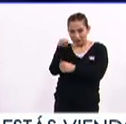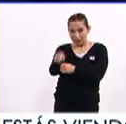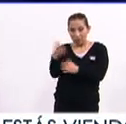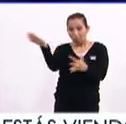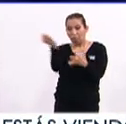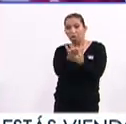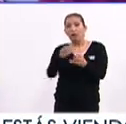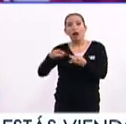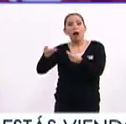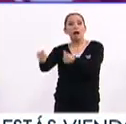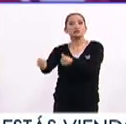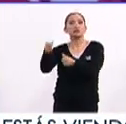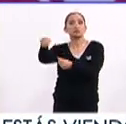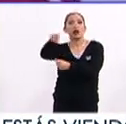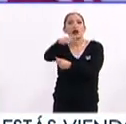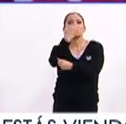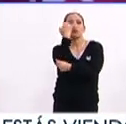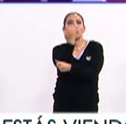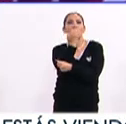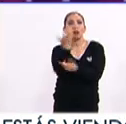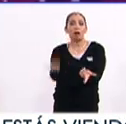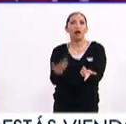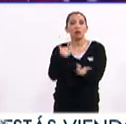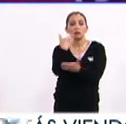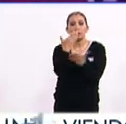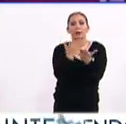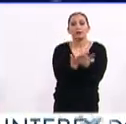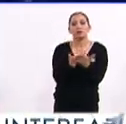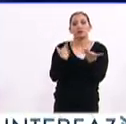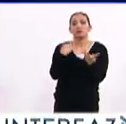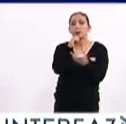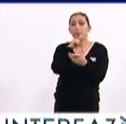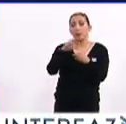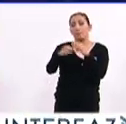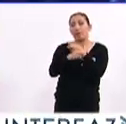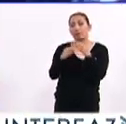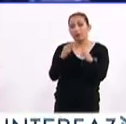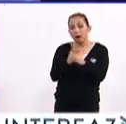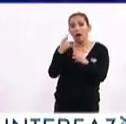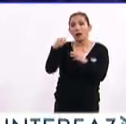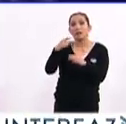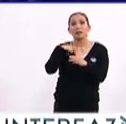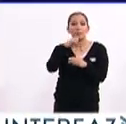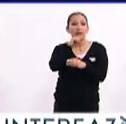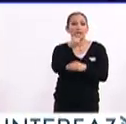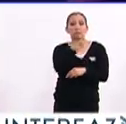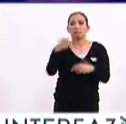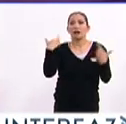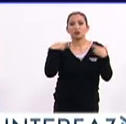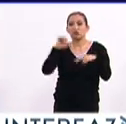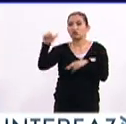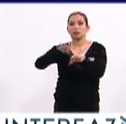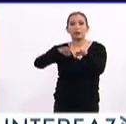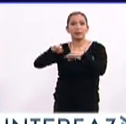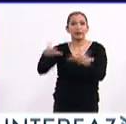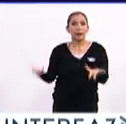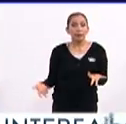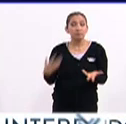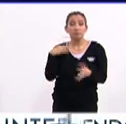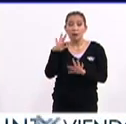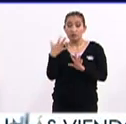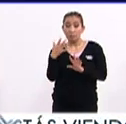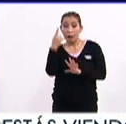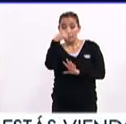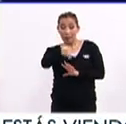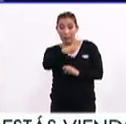se asigna a gastos corrientes, bienes y servicios, incluyendo la remuneración del profesorado y otros empleados. El promedio